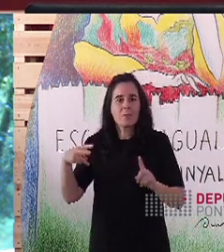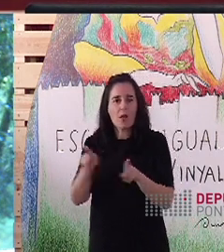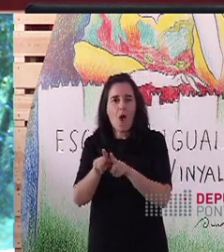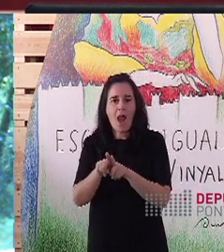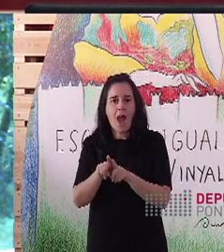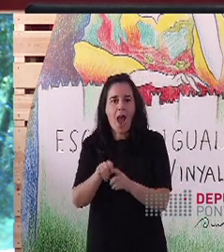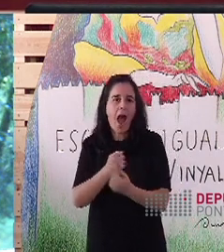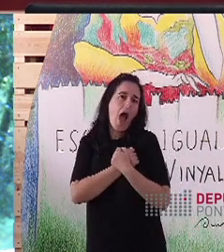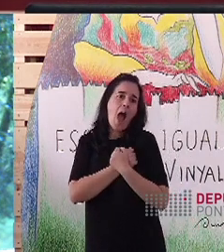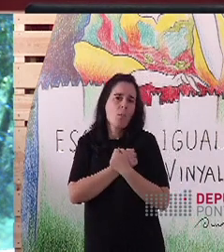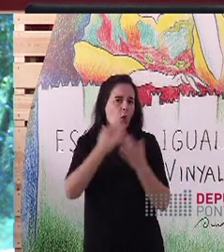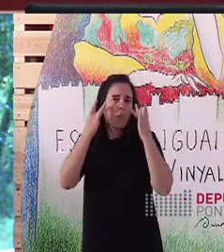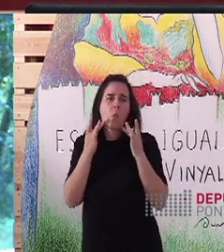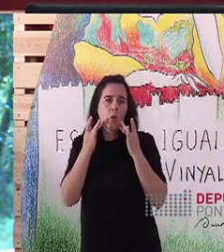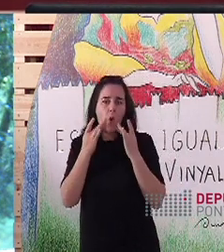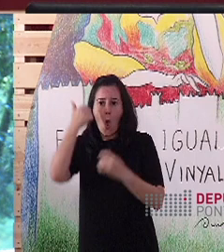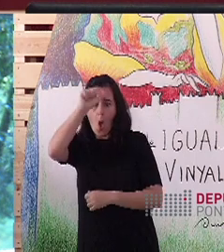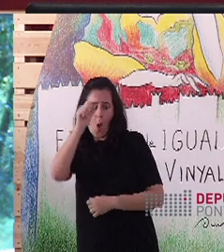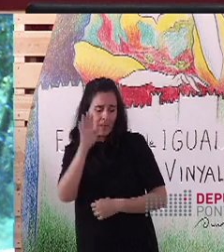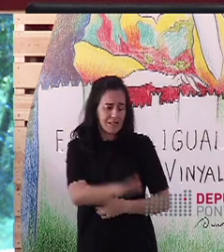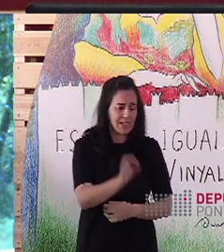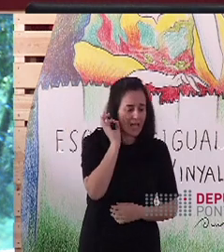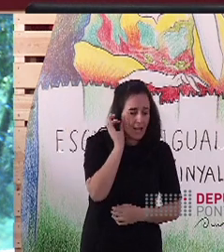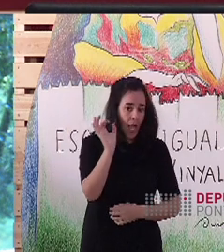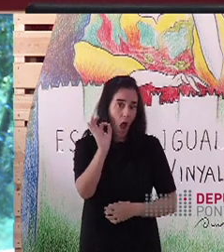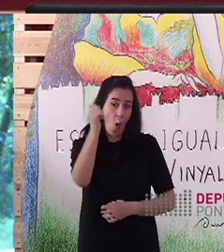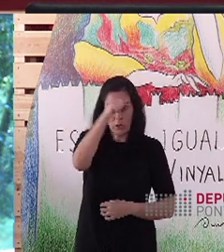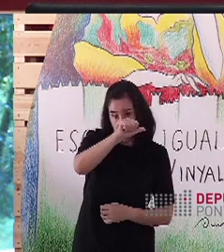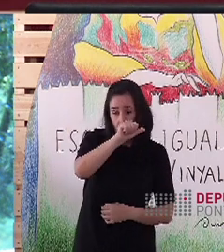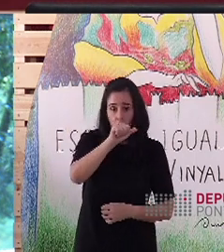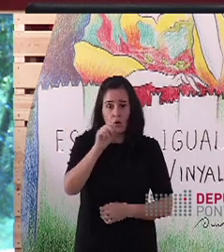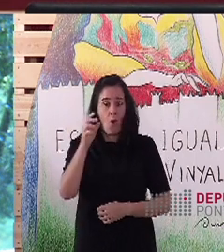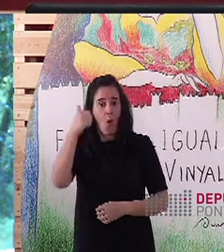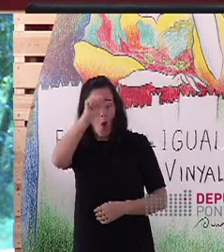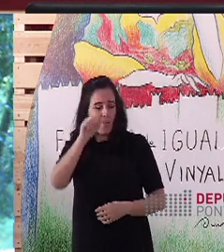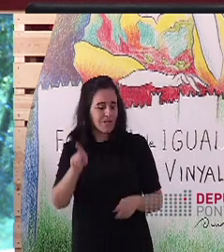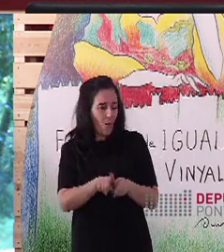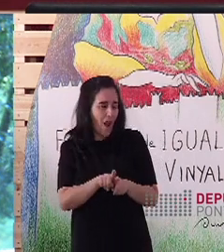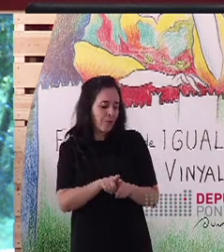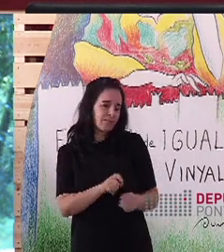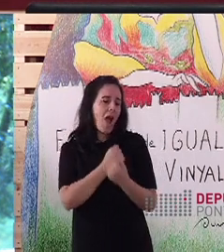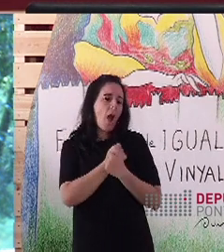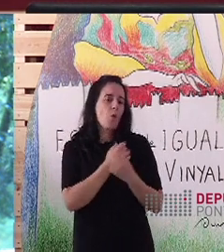las niñas o sobre los niños. Esto fue en el año 84. En el año